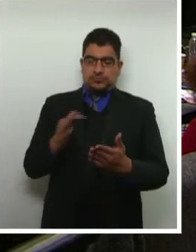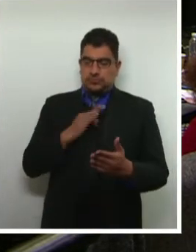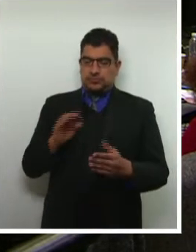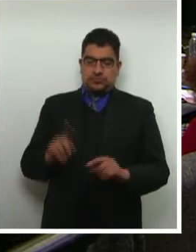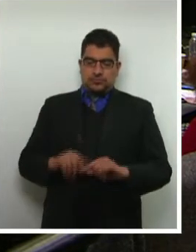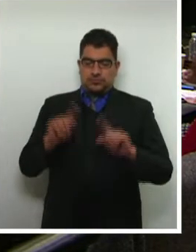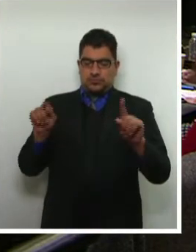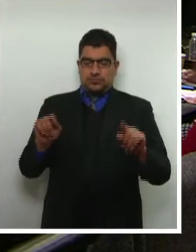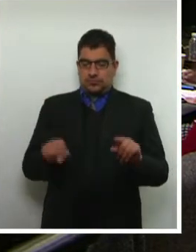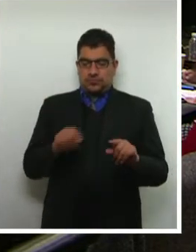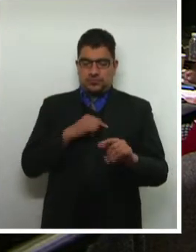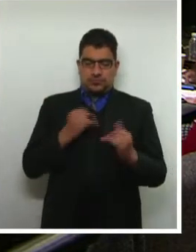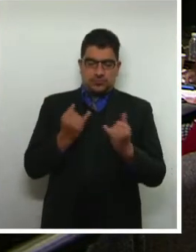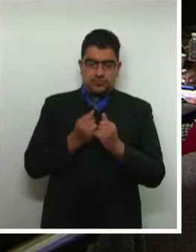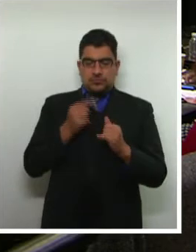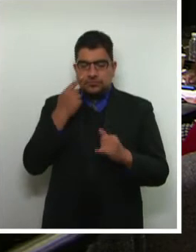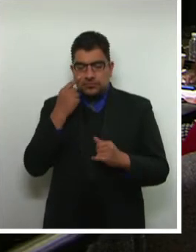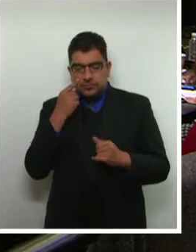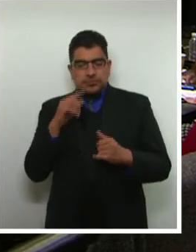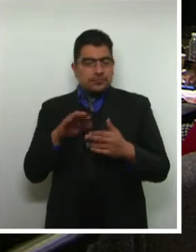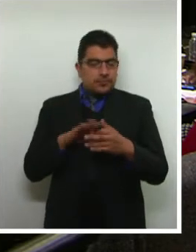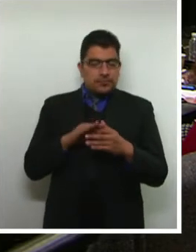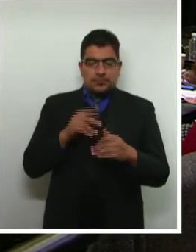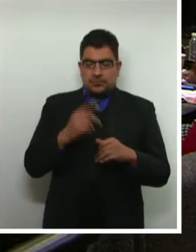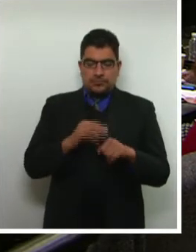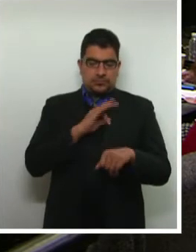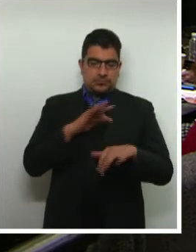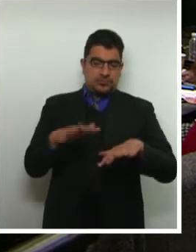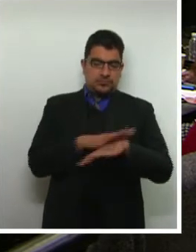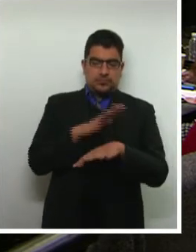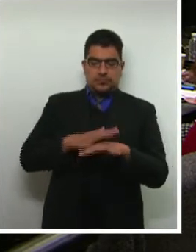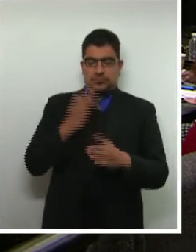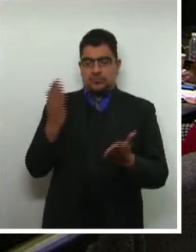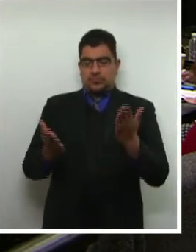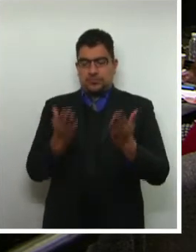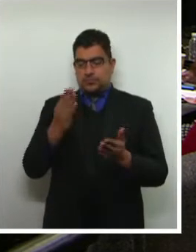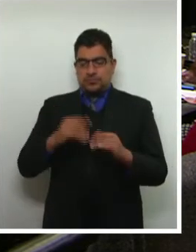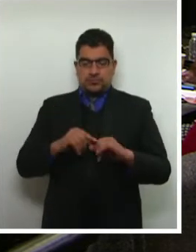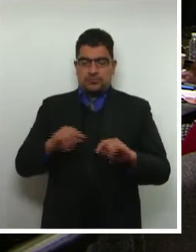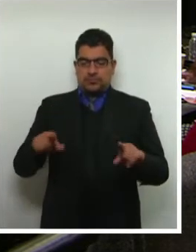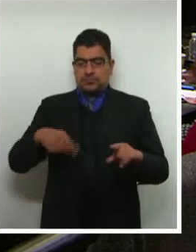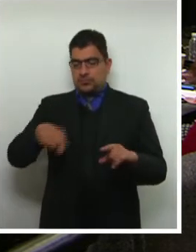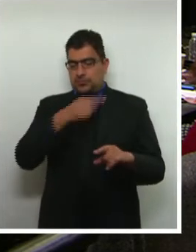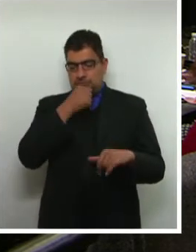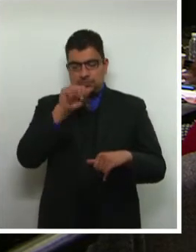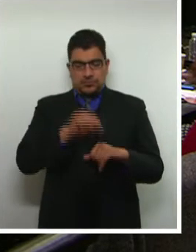ese puntual seguimiento y que este resultado puede cambiar de acuerdo a lo anunciado